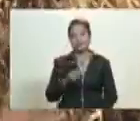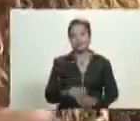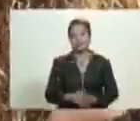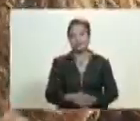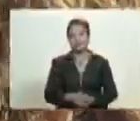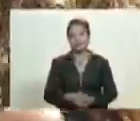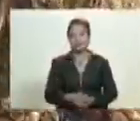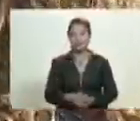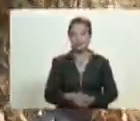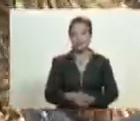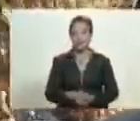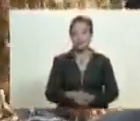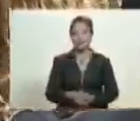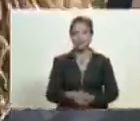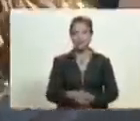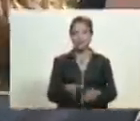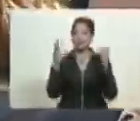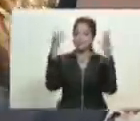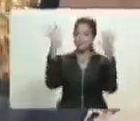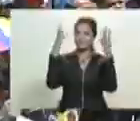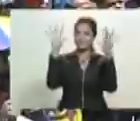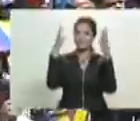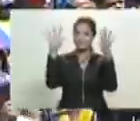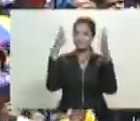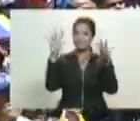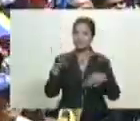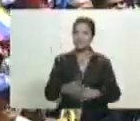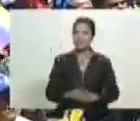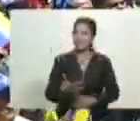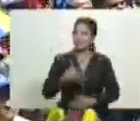Y uno se siente